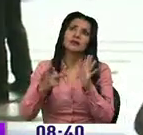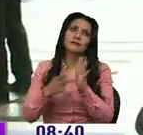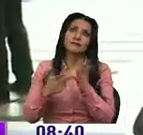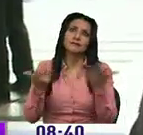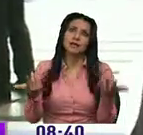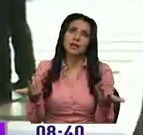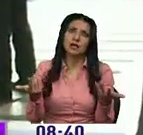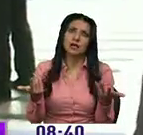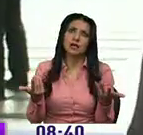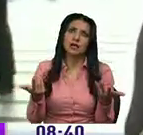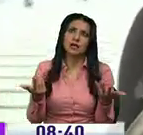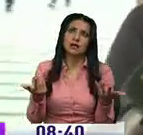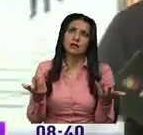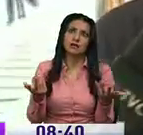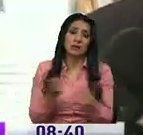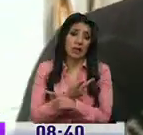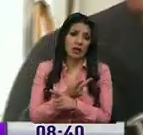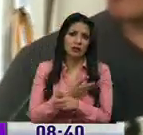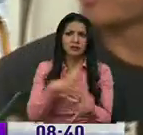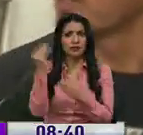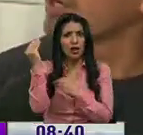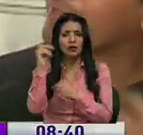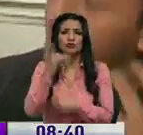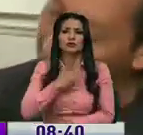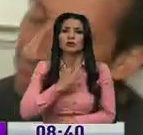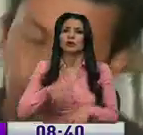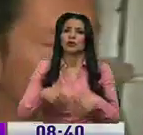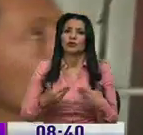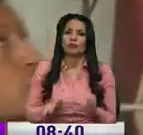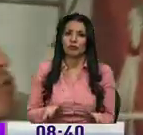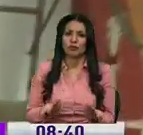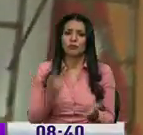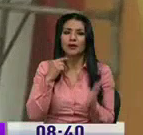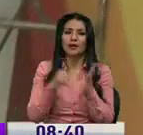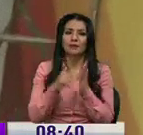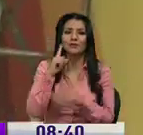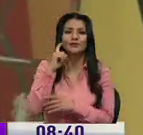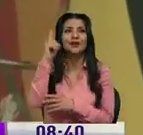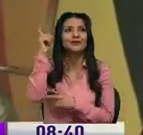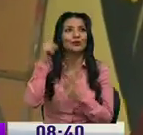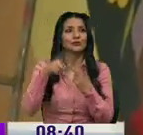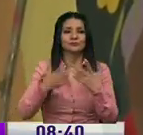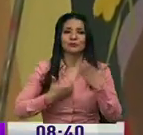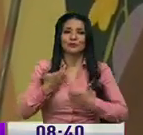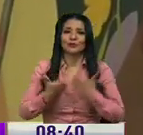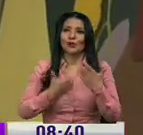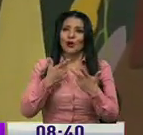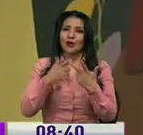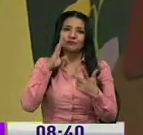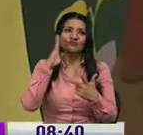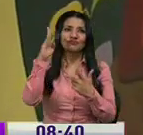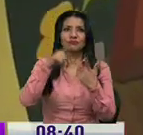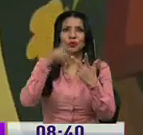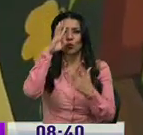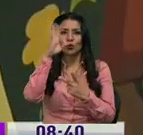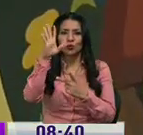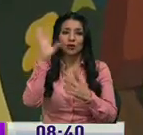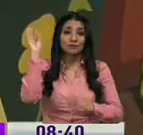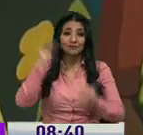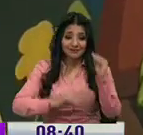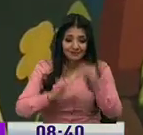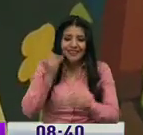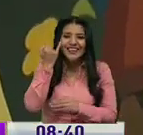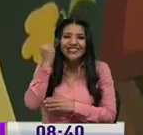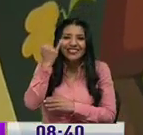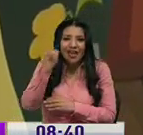por qué salen, sino más bien qué es lo que sienten cuando salen, que se cargan todas sus emociones, toda su cultura y tienen